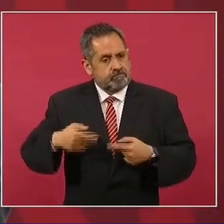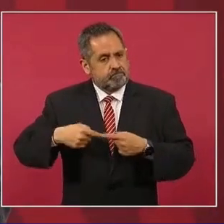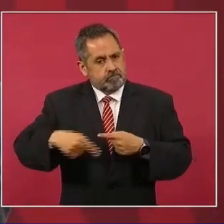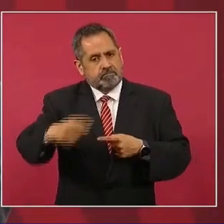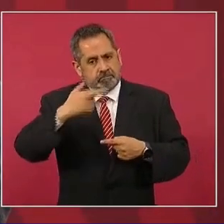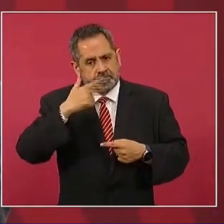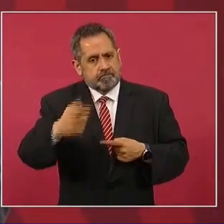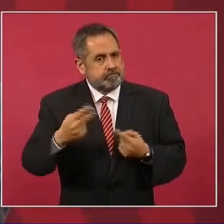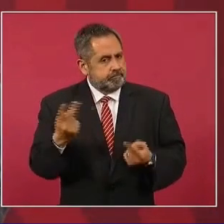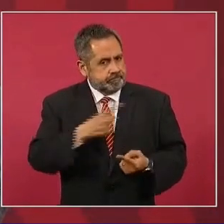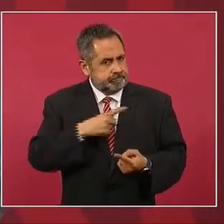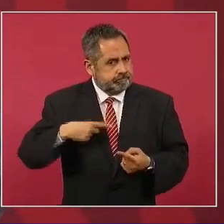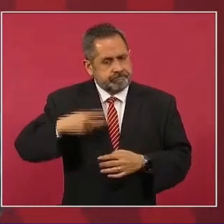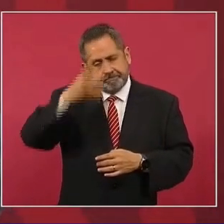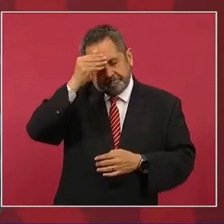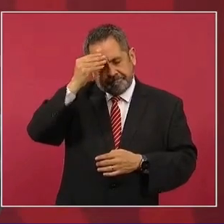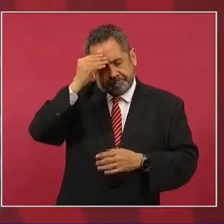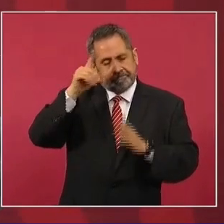futuro.